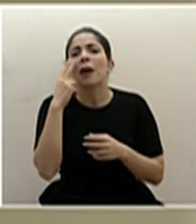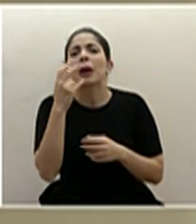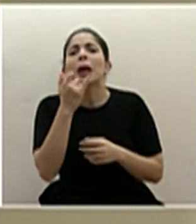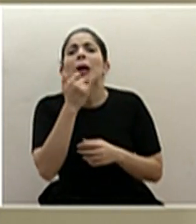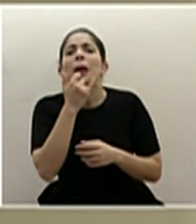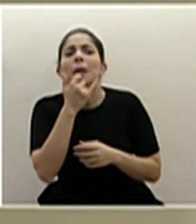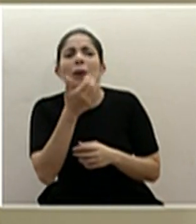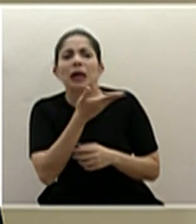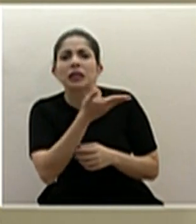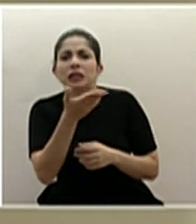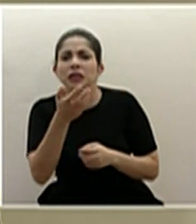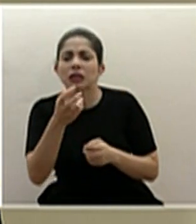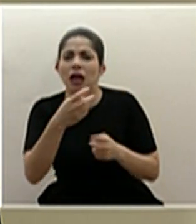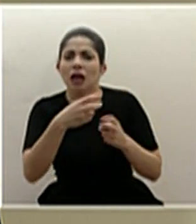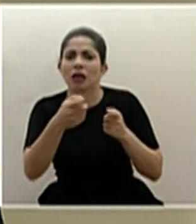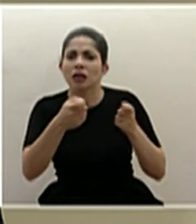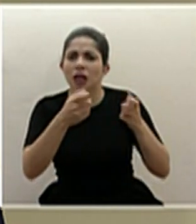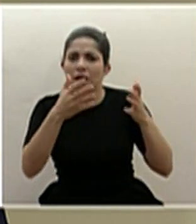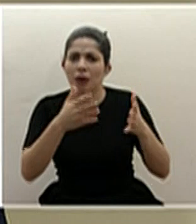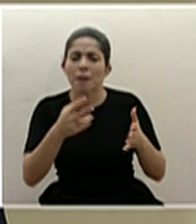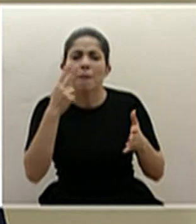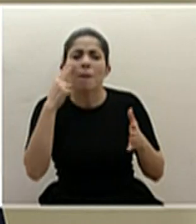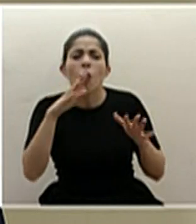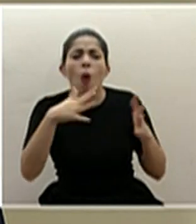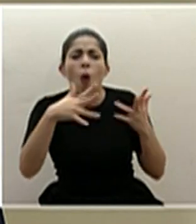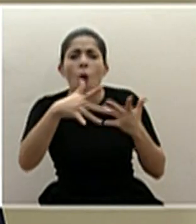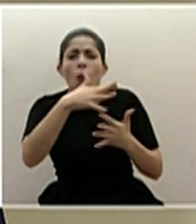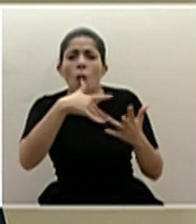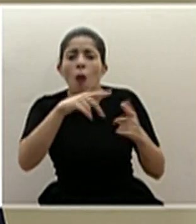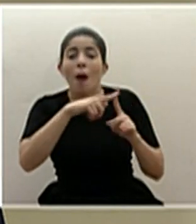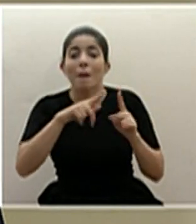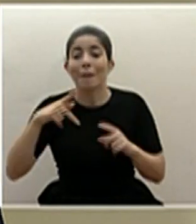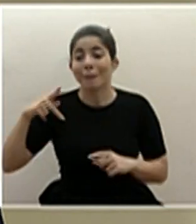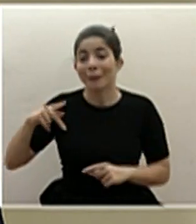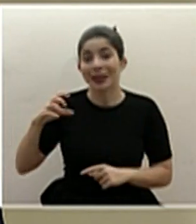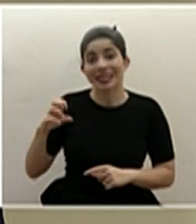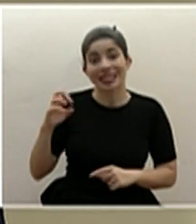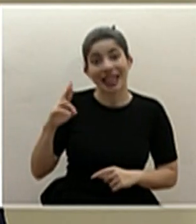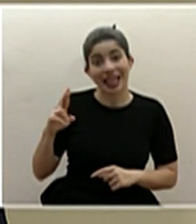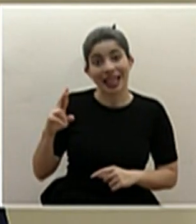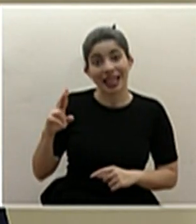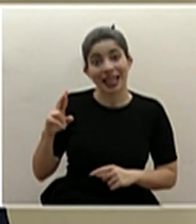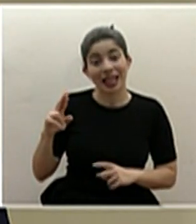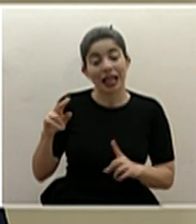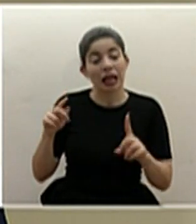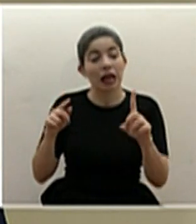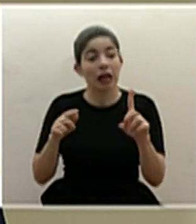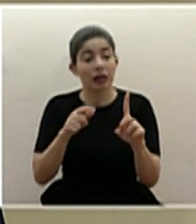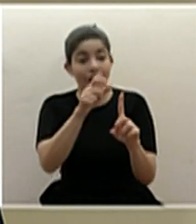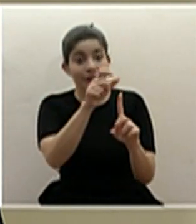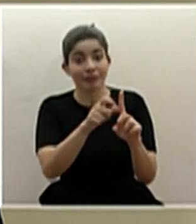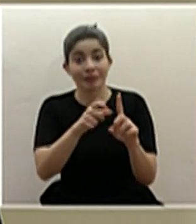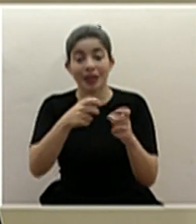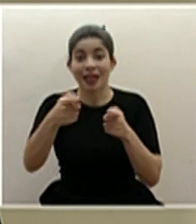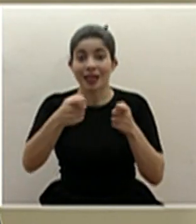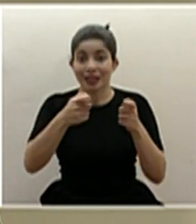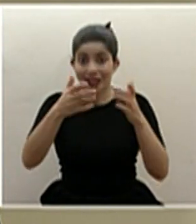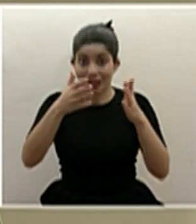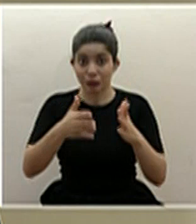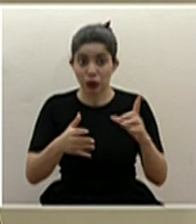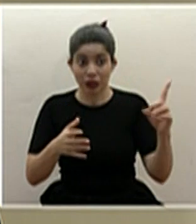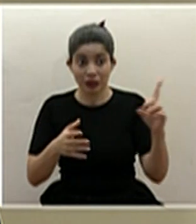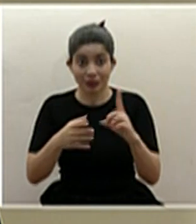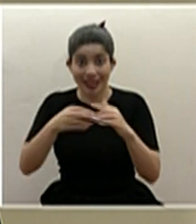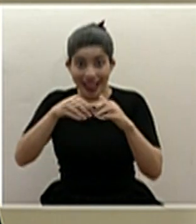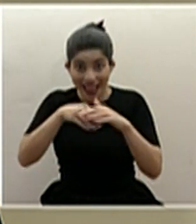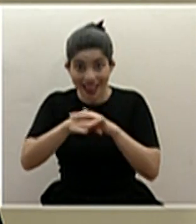pasando con ellos, cómo estaba la dinámica. Pero con la prueba PCR, usted le hace una prueba al transportista en el momento que